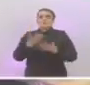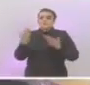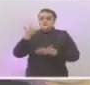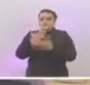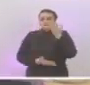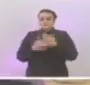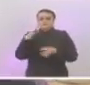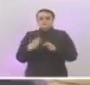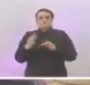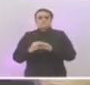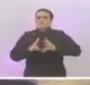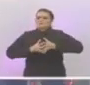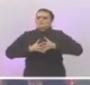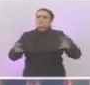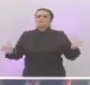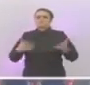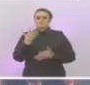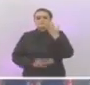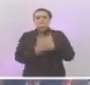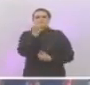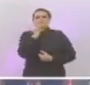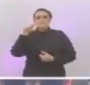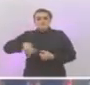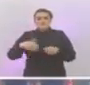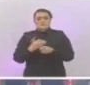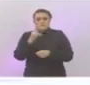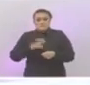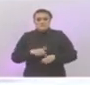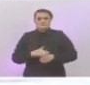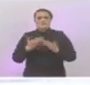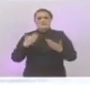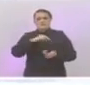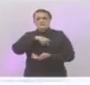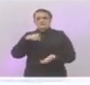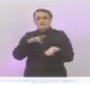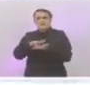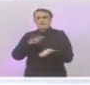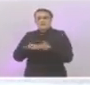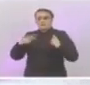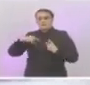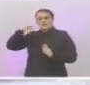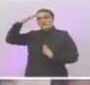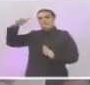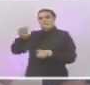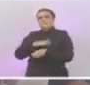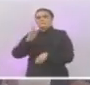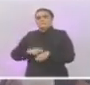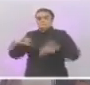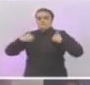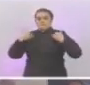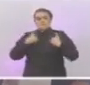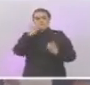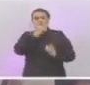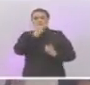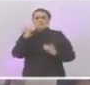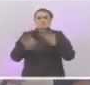concreten de manera amplia y eficaz en nuestro estado. Apoyar a las personas adultas, a jóvenes estudiantes